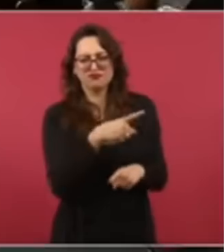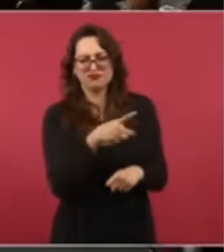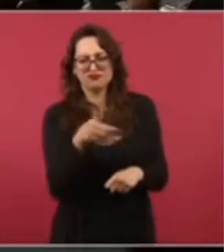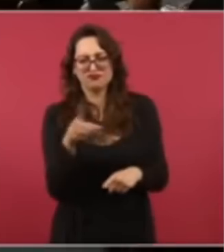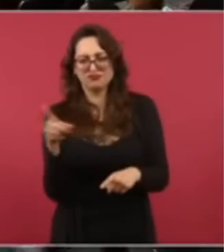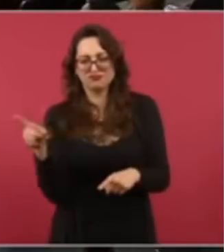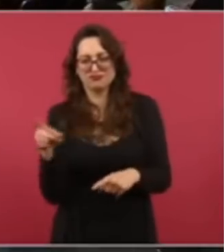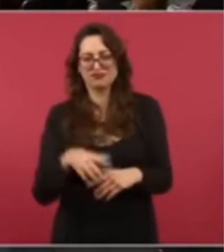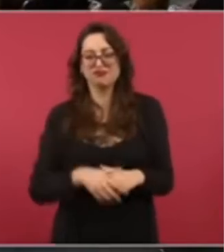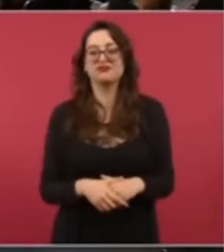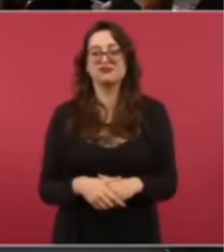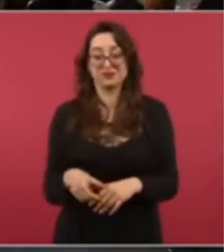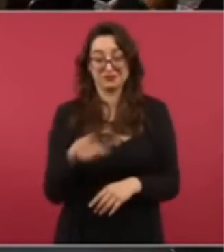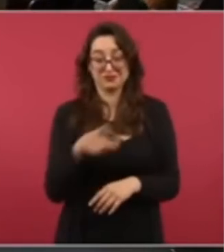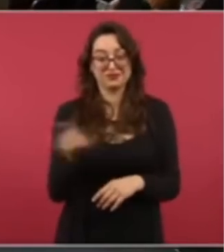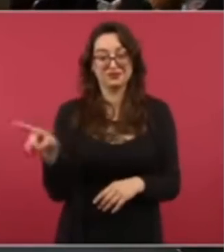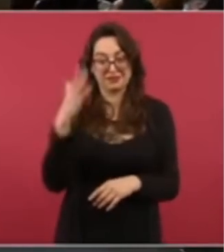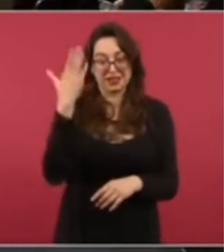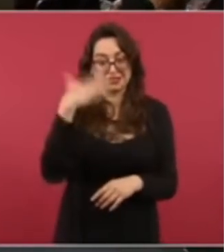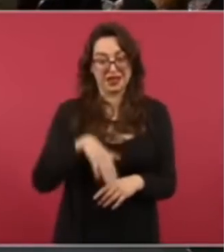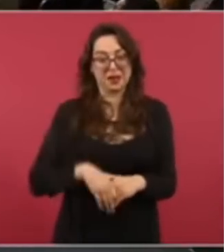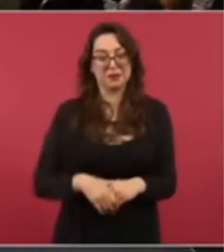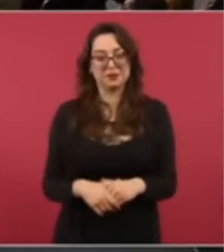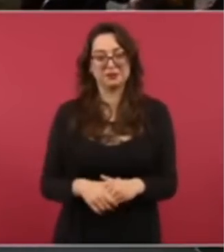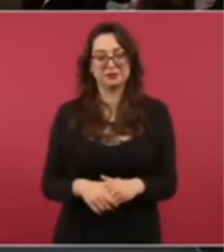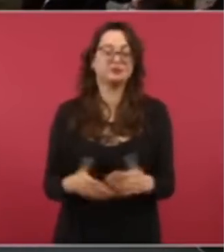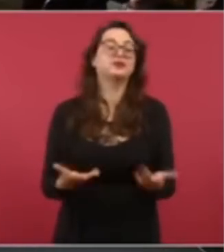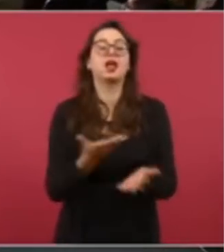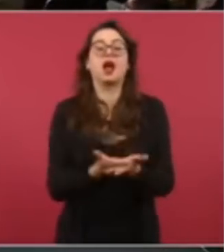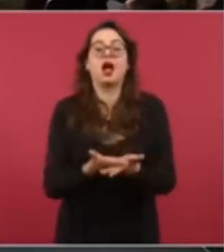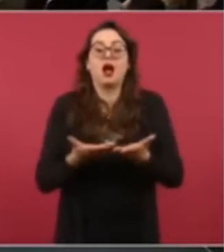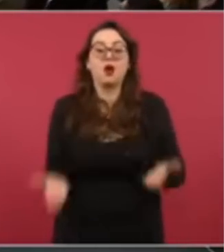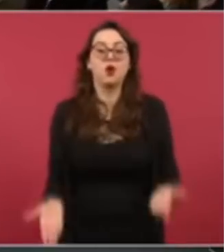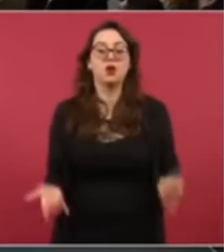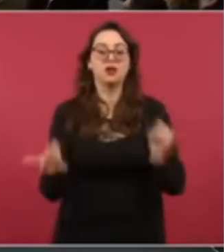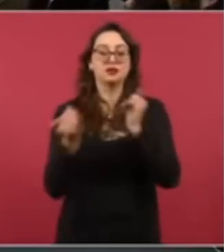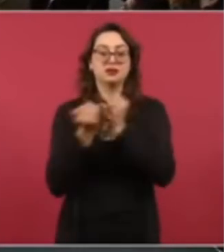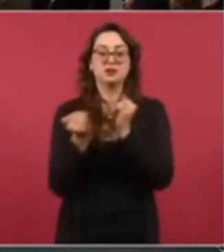porque no voy a meter en esas honduras. Pero ahora es lo mismo.